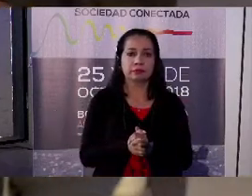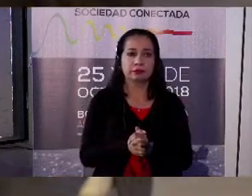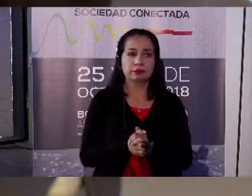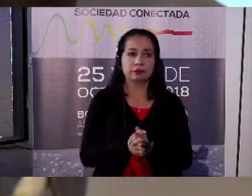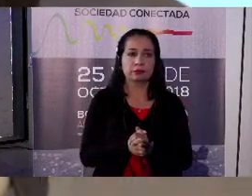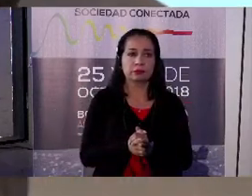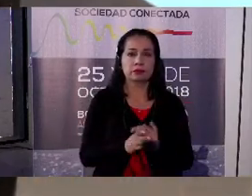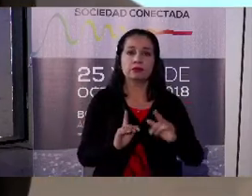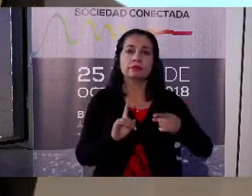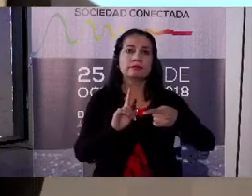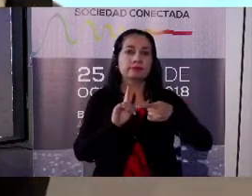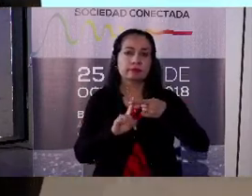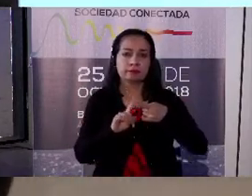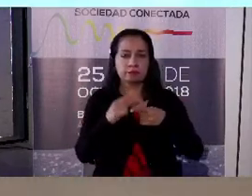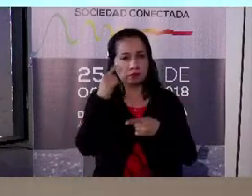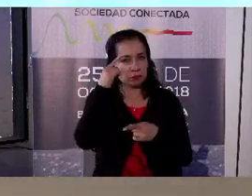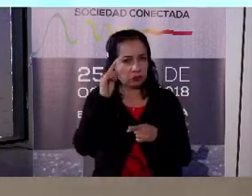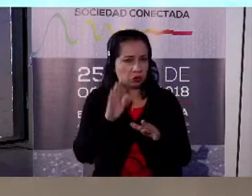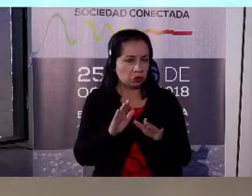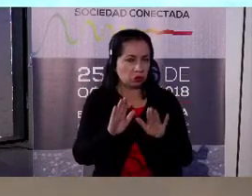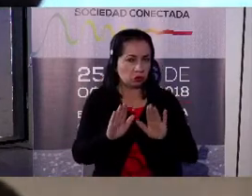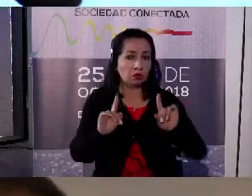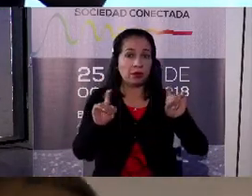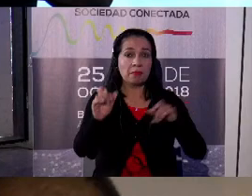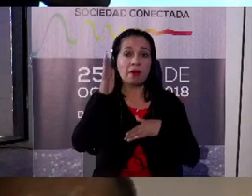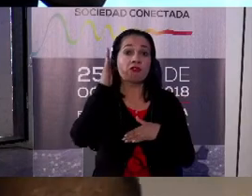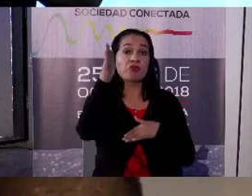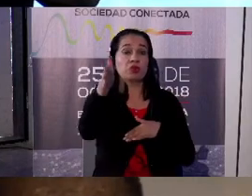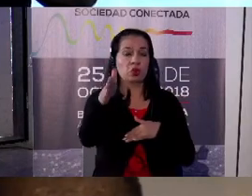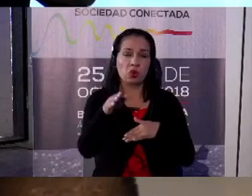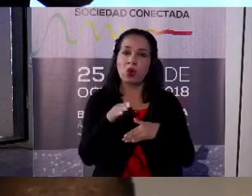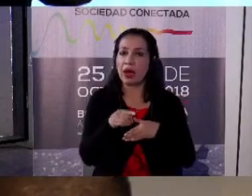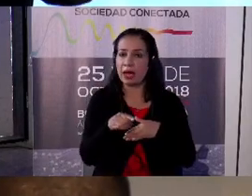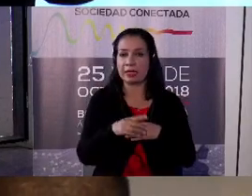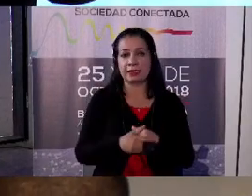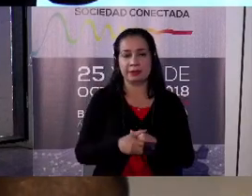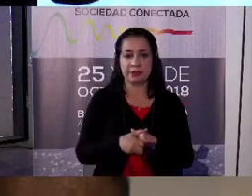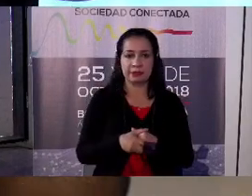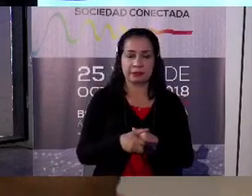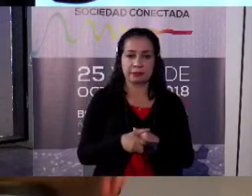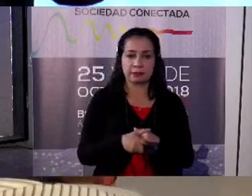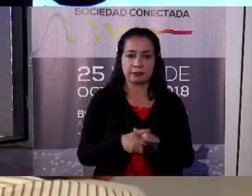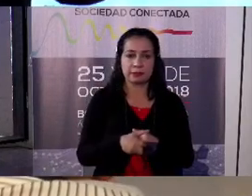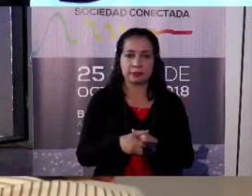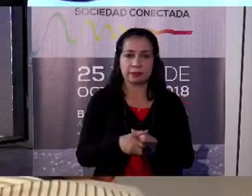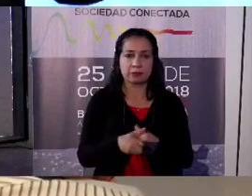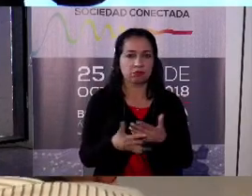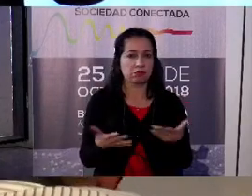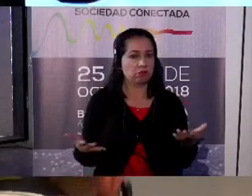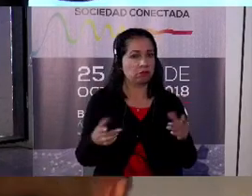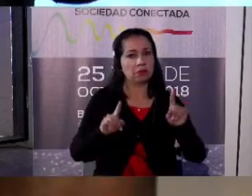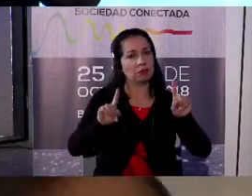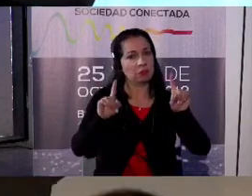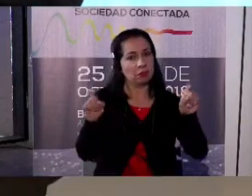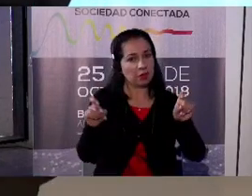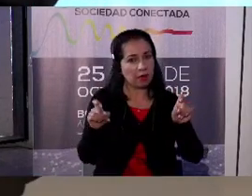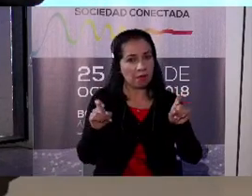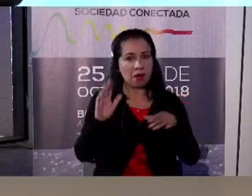se me ocurre que esto es algo del futuro verdad estos son temas